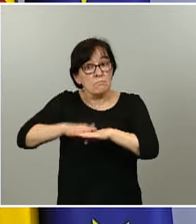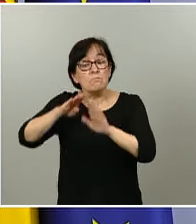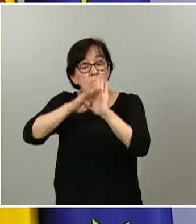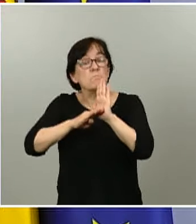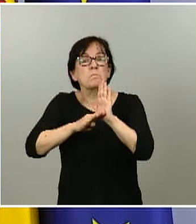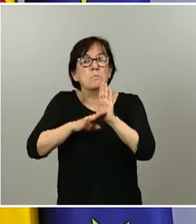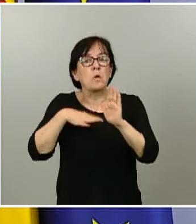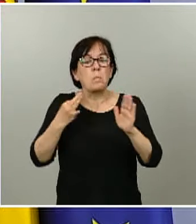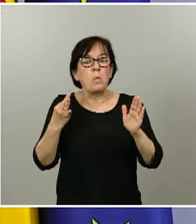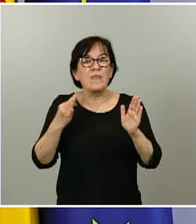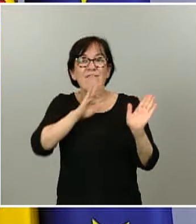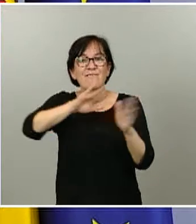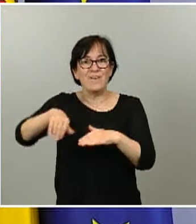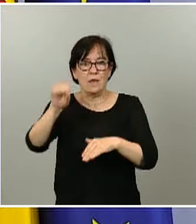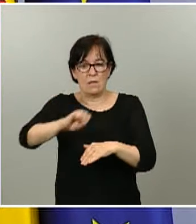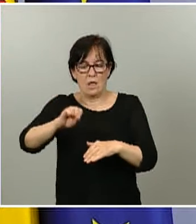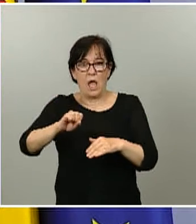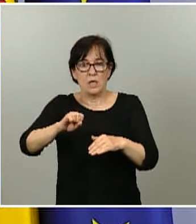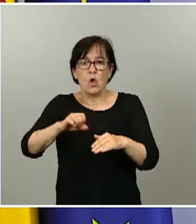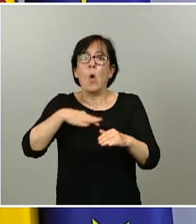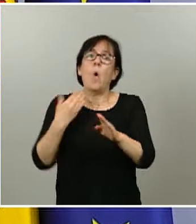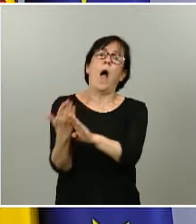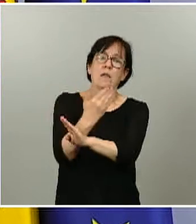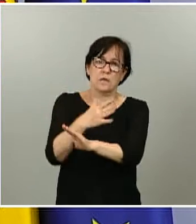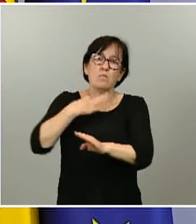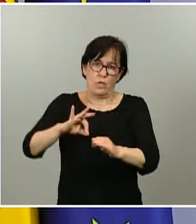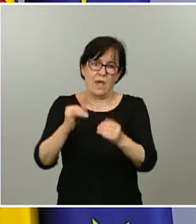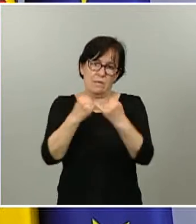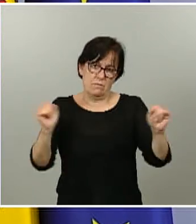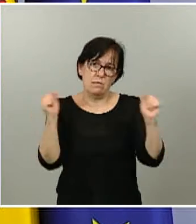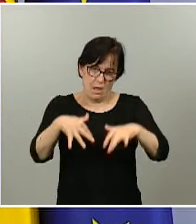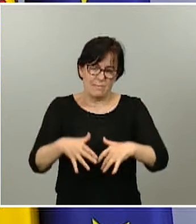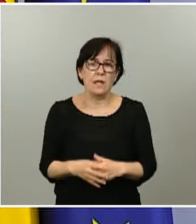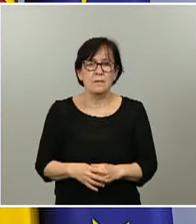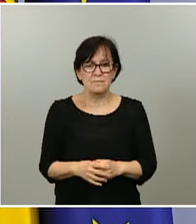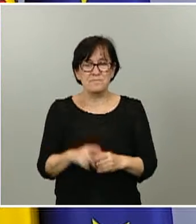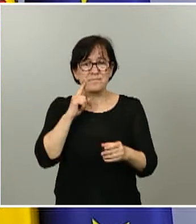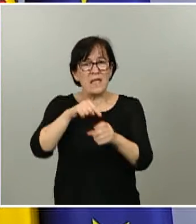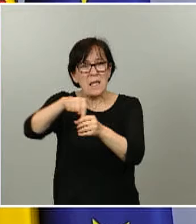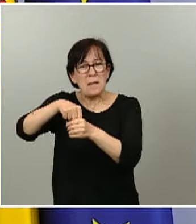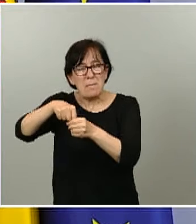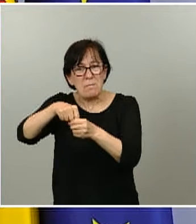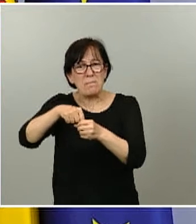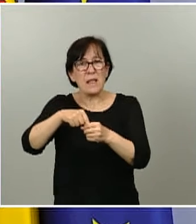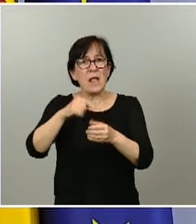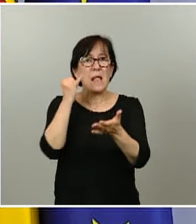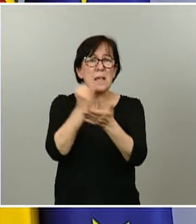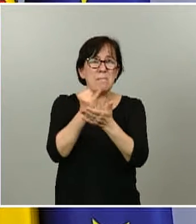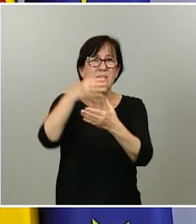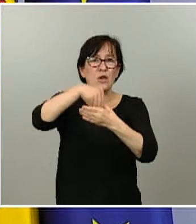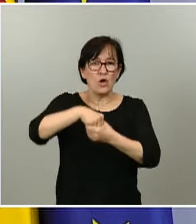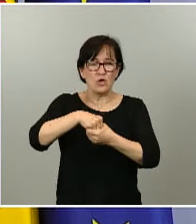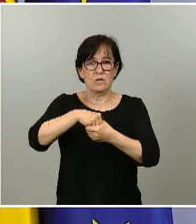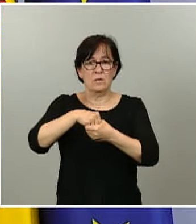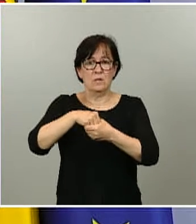año, incluso antes, se deberían de poder celebrar. Respecto a la elección de plazas de los médicos internos residentes que optan